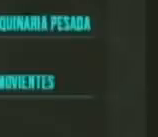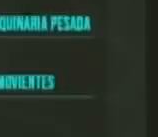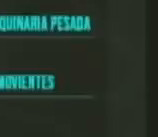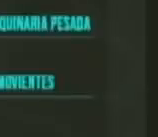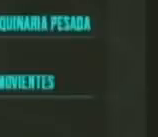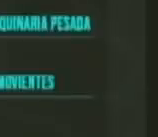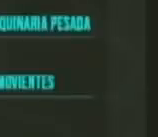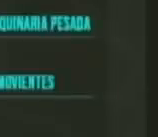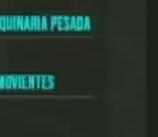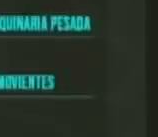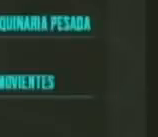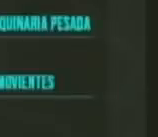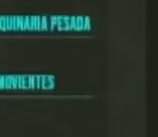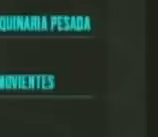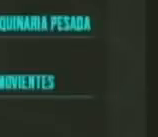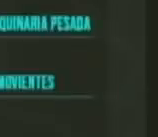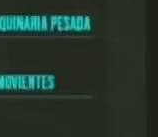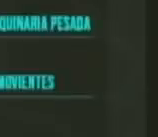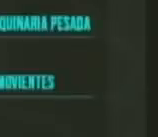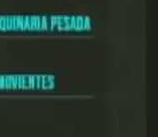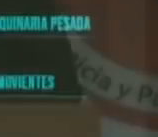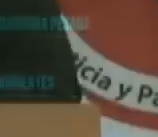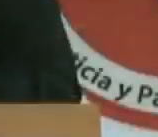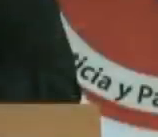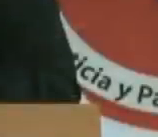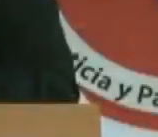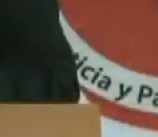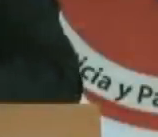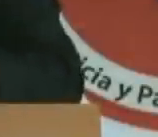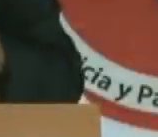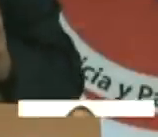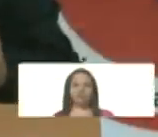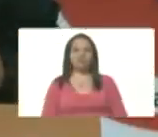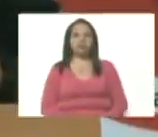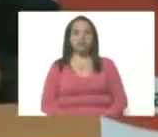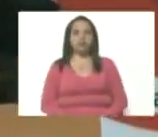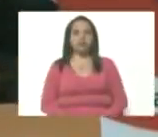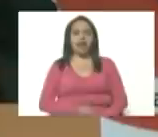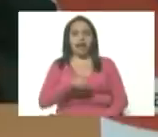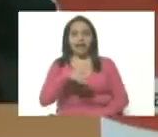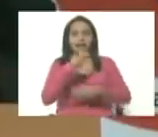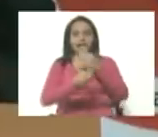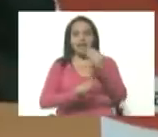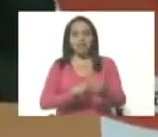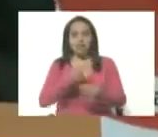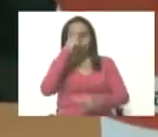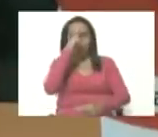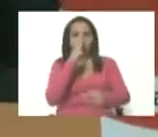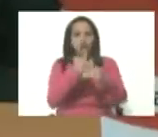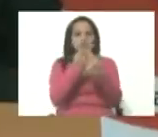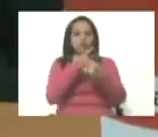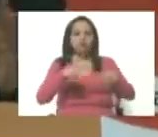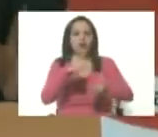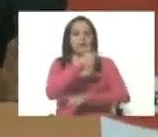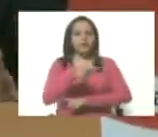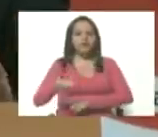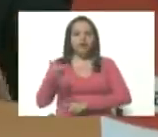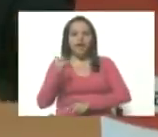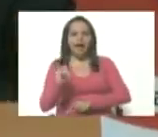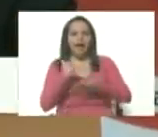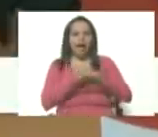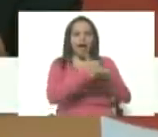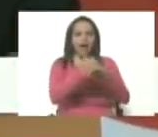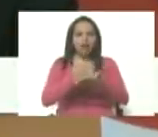han hecho un trabajo encomiable. Y aquí le hacemos un reconocimiento público por este desmantelamiento de